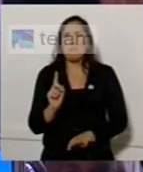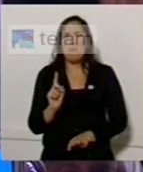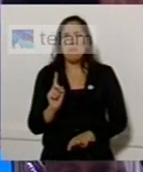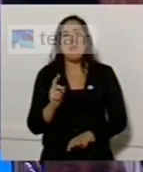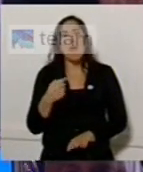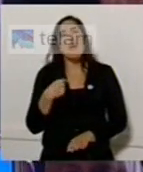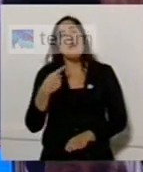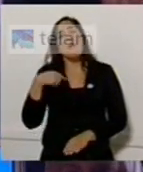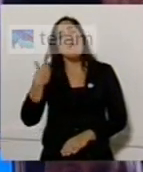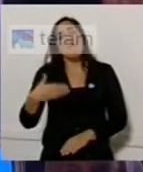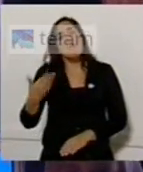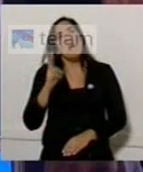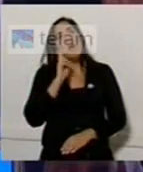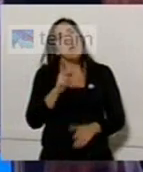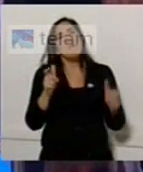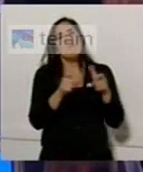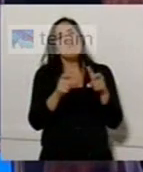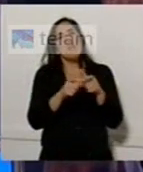viendo imágenes en películas,